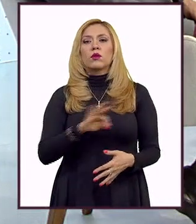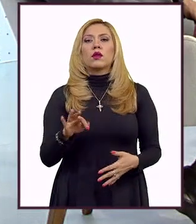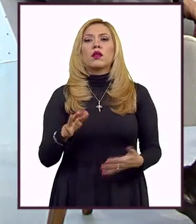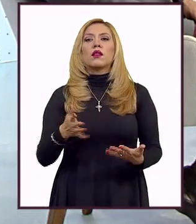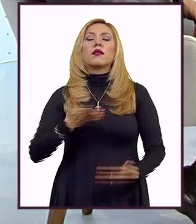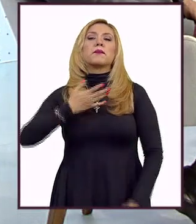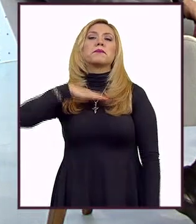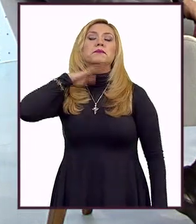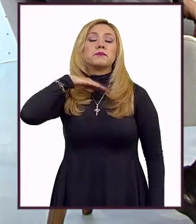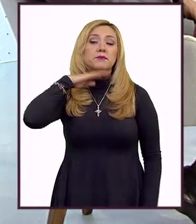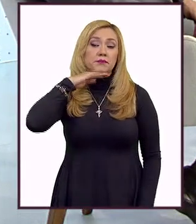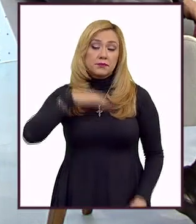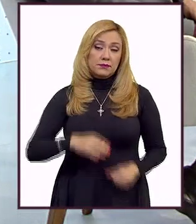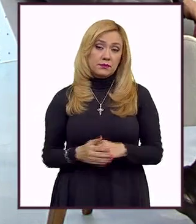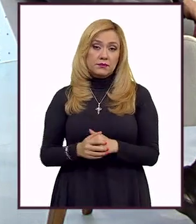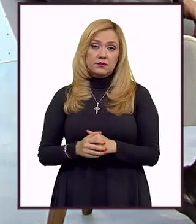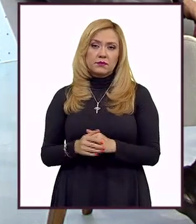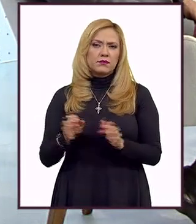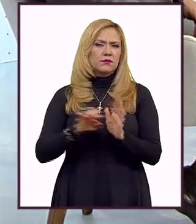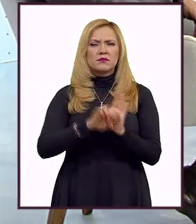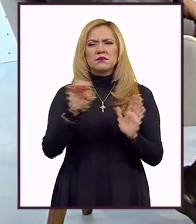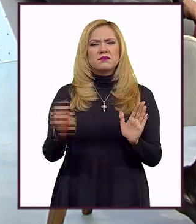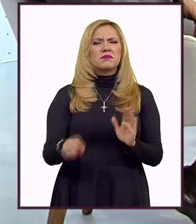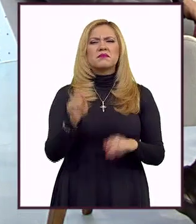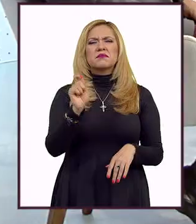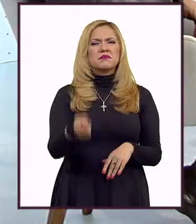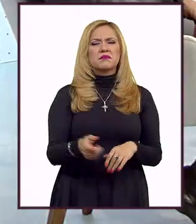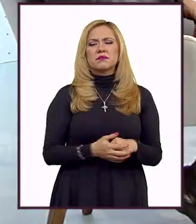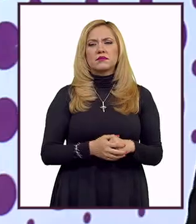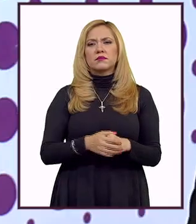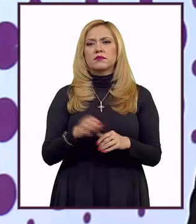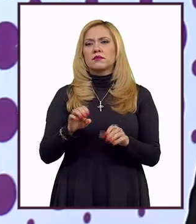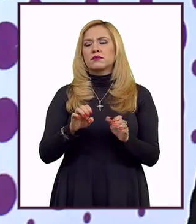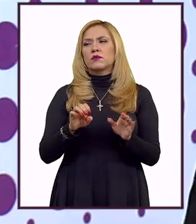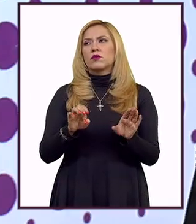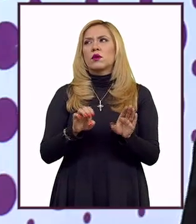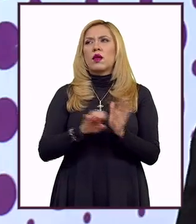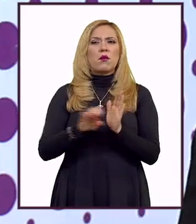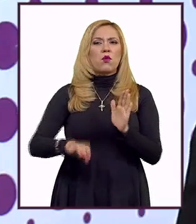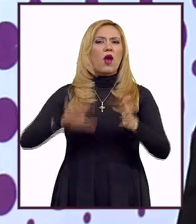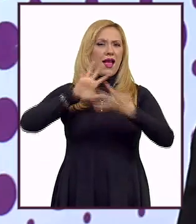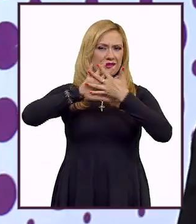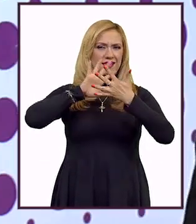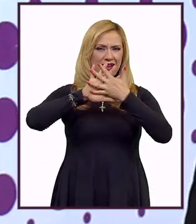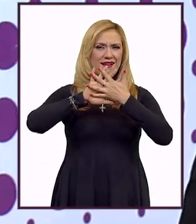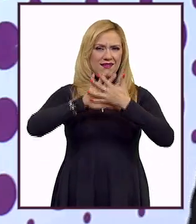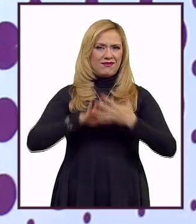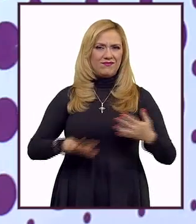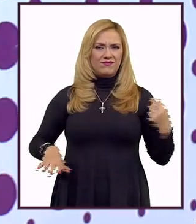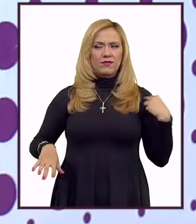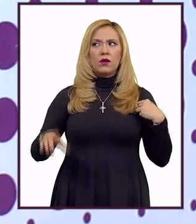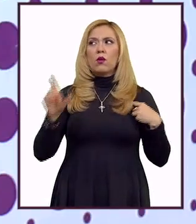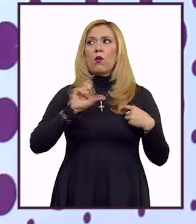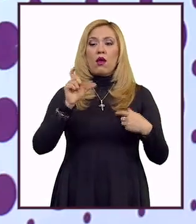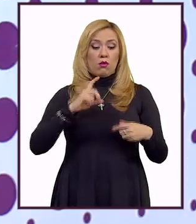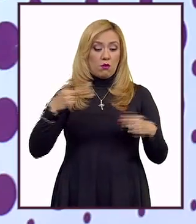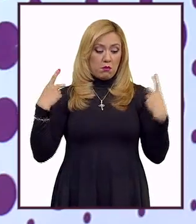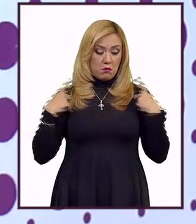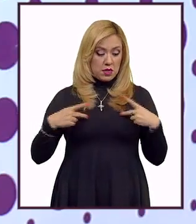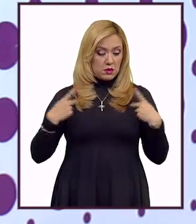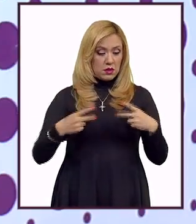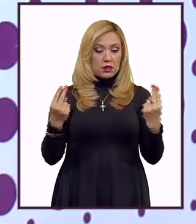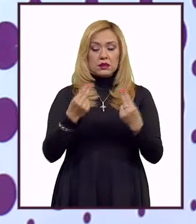omisión. Y un ejemplo muy claro de esto es en un contexto de privación de libertad, cuando una persona requiere un